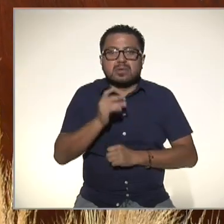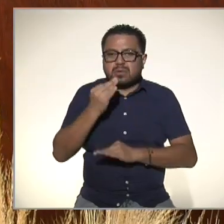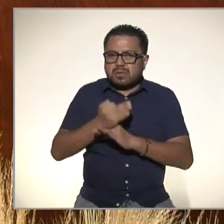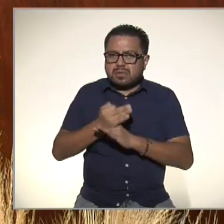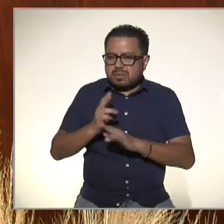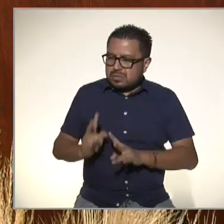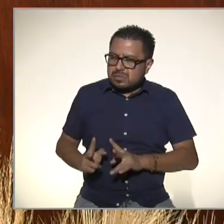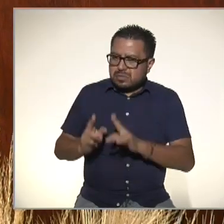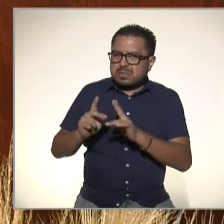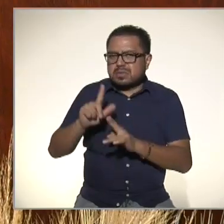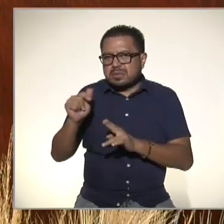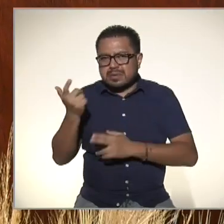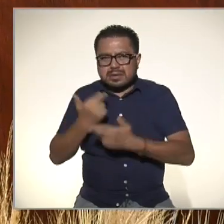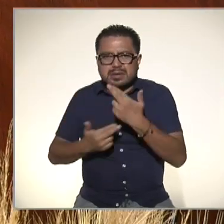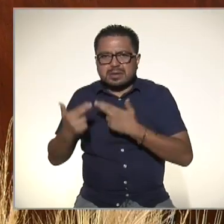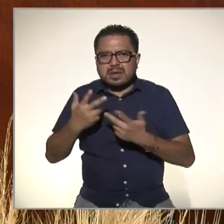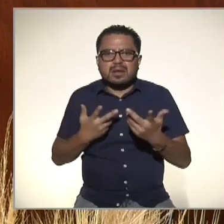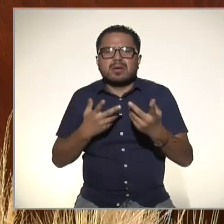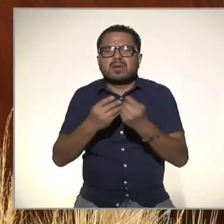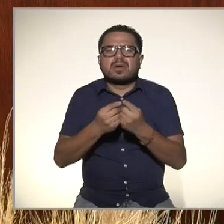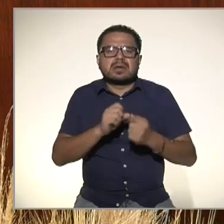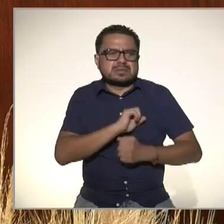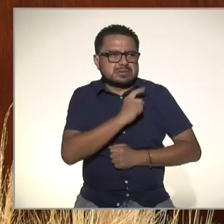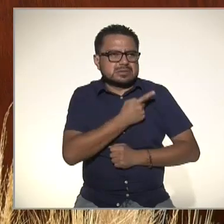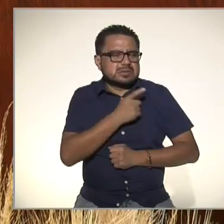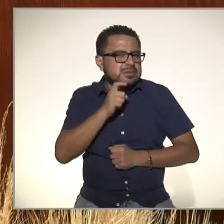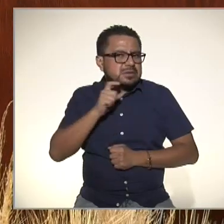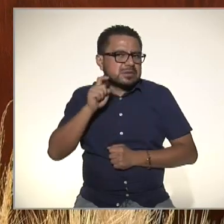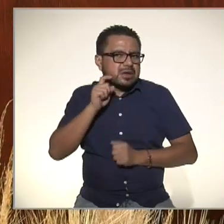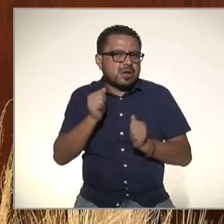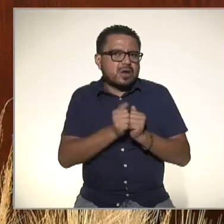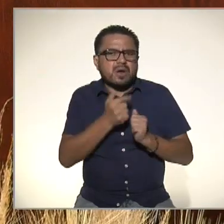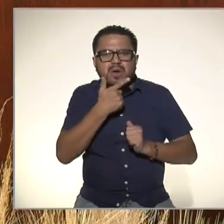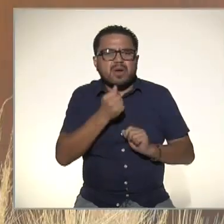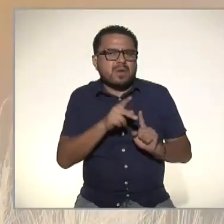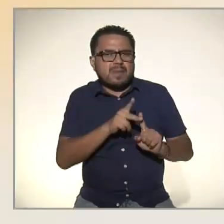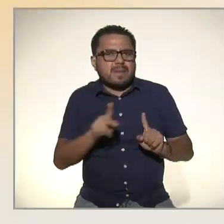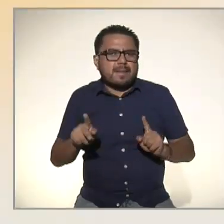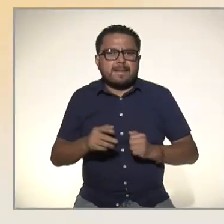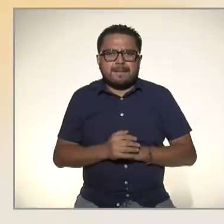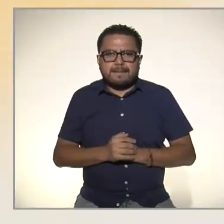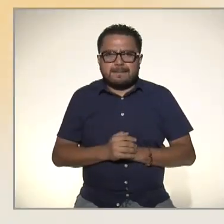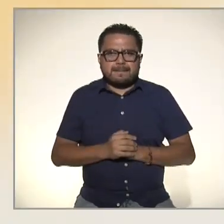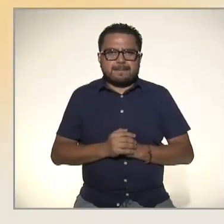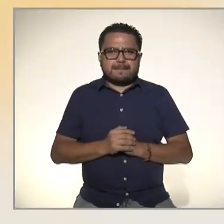y regresamos con ustedes. Estamos hablando de salud reproductiva y sexual en hombres.